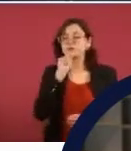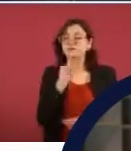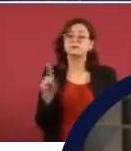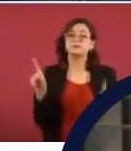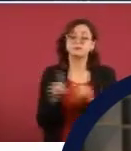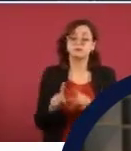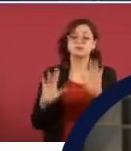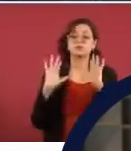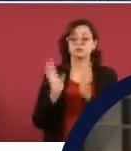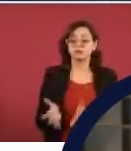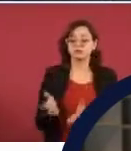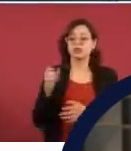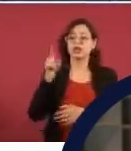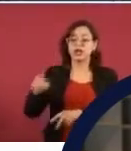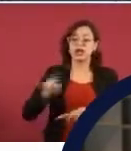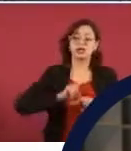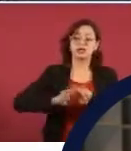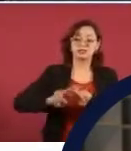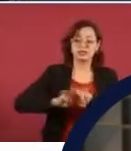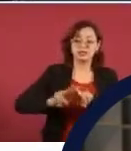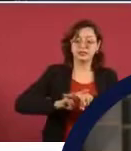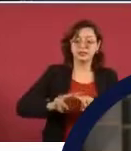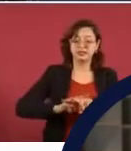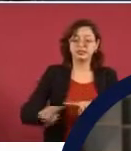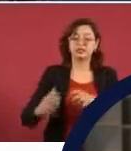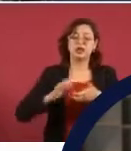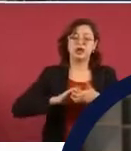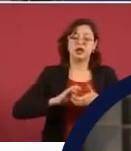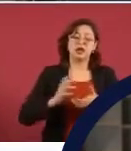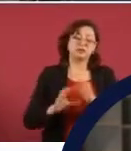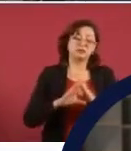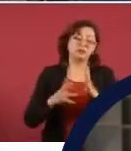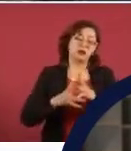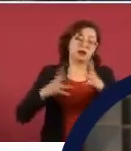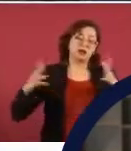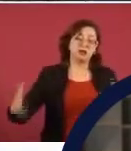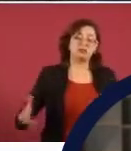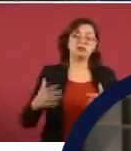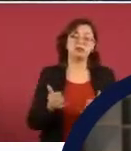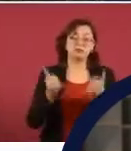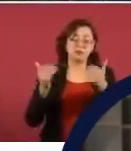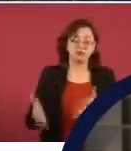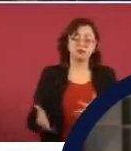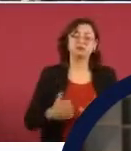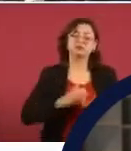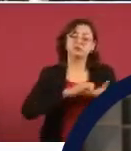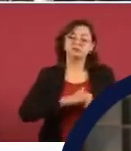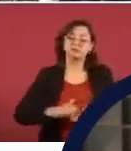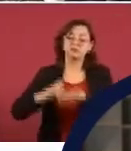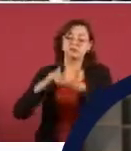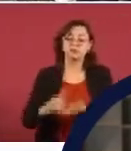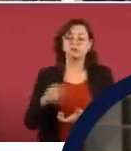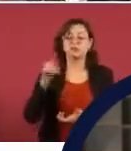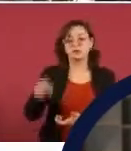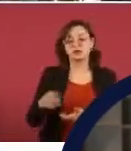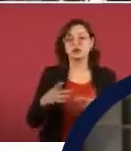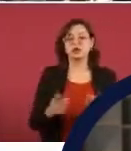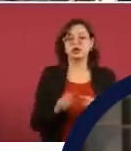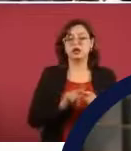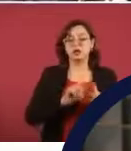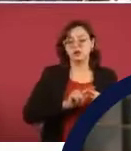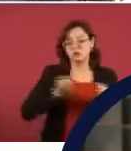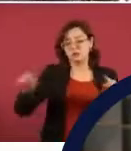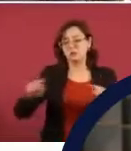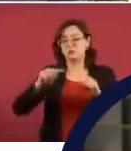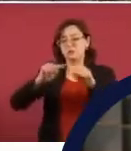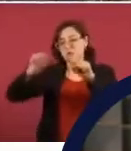sino un gobierno revolucionario, y por eso se llama Cuarta Transformación, es una revolución pacífica, como lo ha dicho López Obrador varias